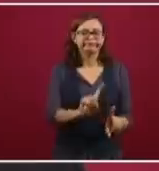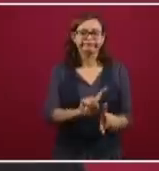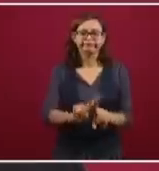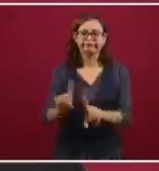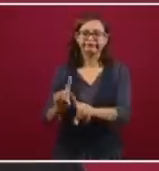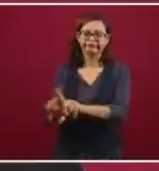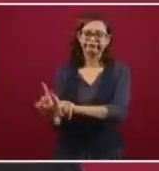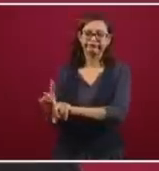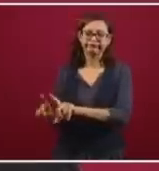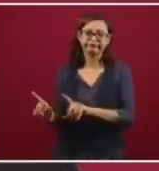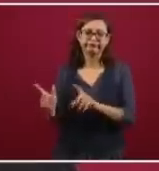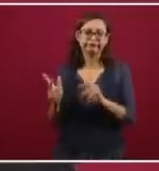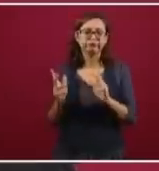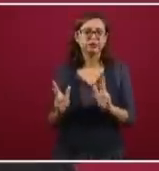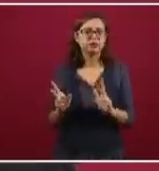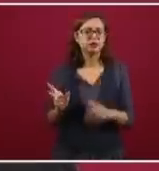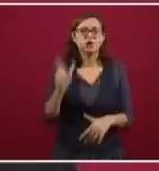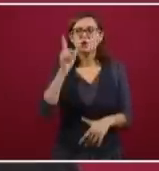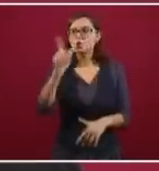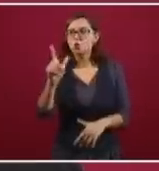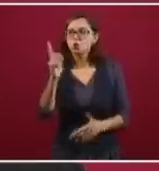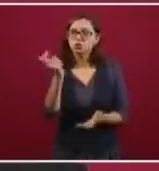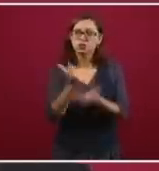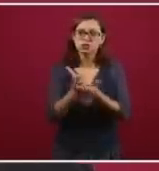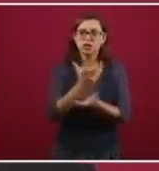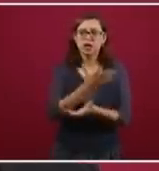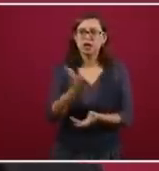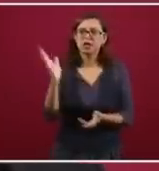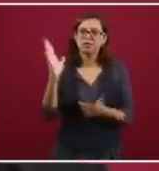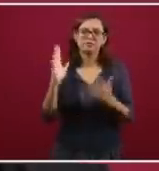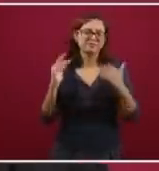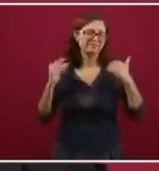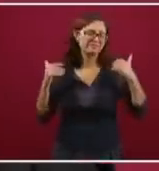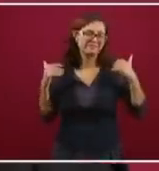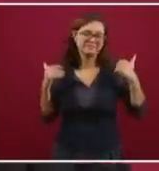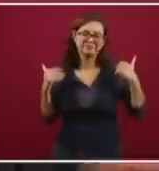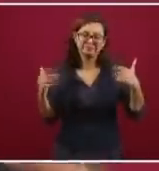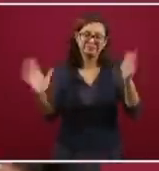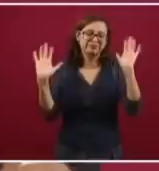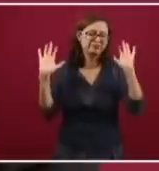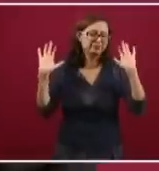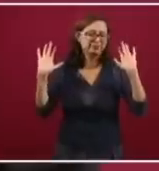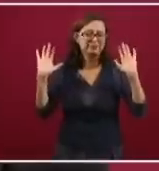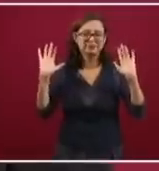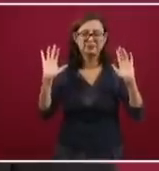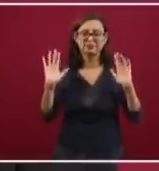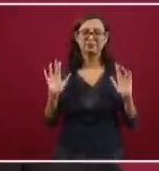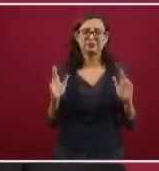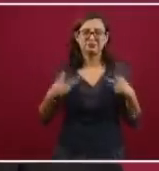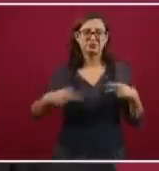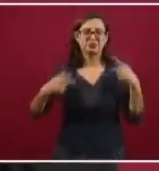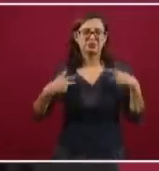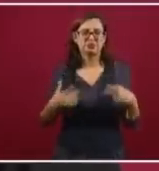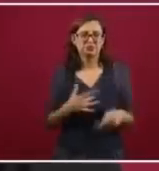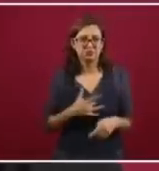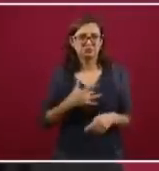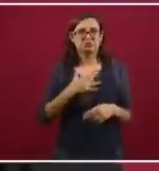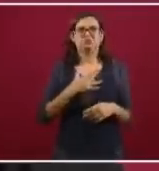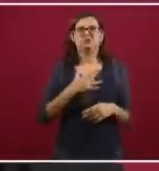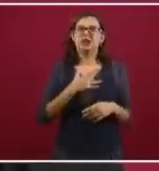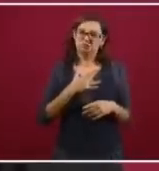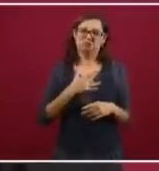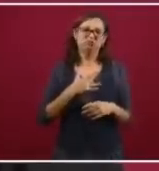en cuanto a tarifas de luz, en fin, y se acude a la